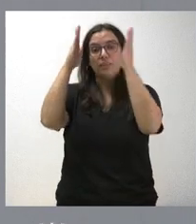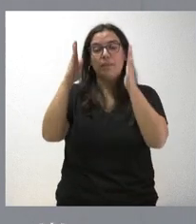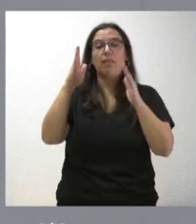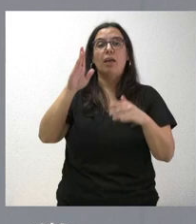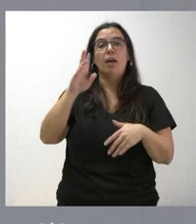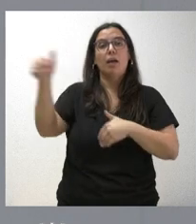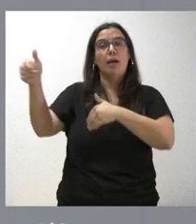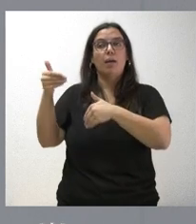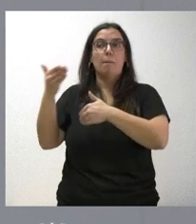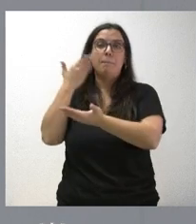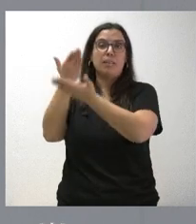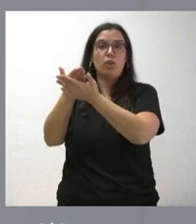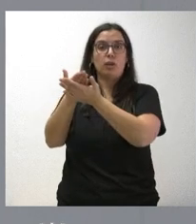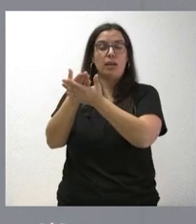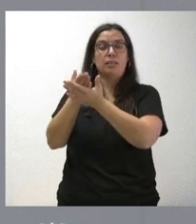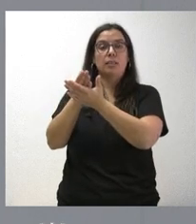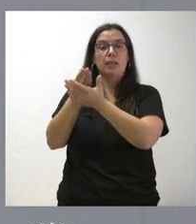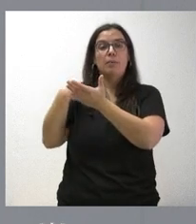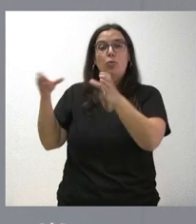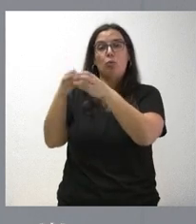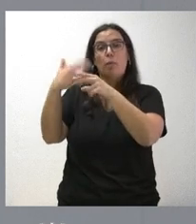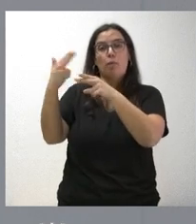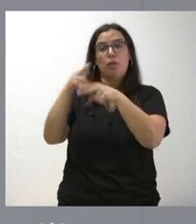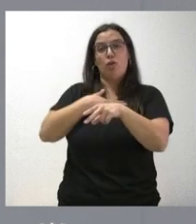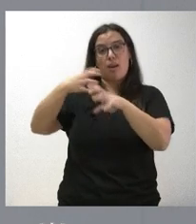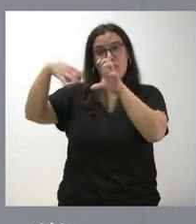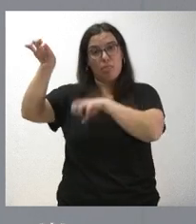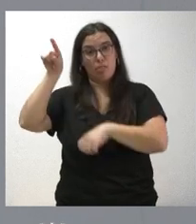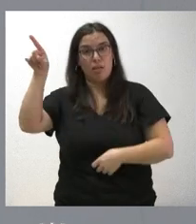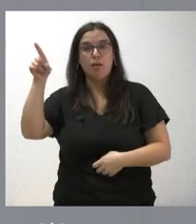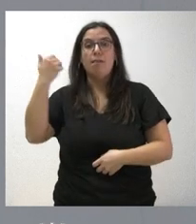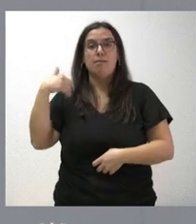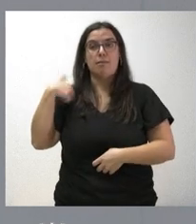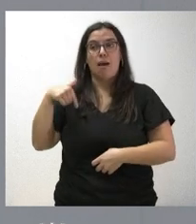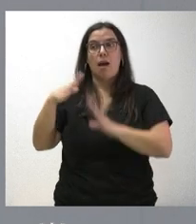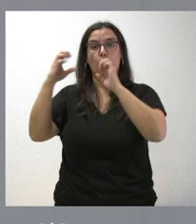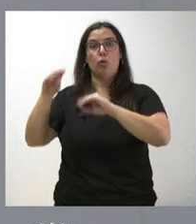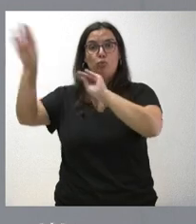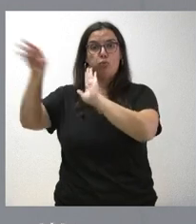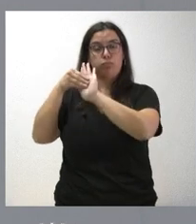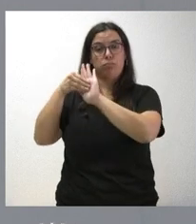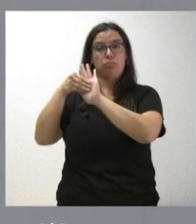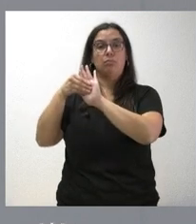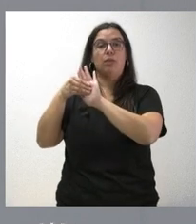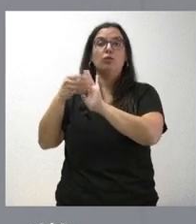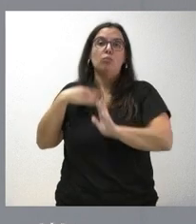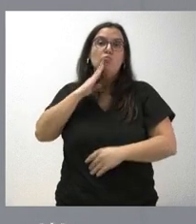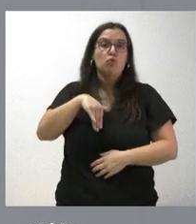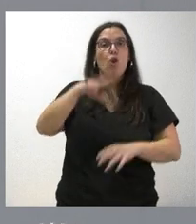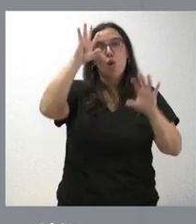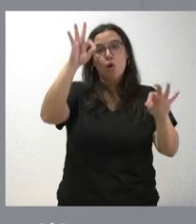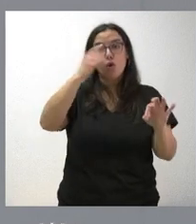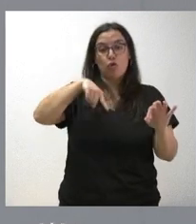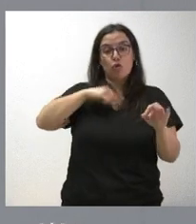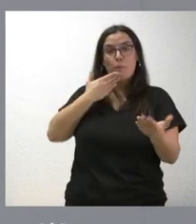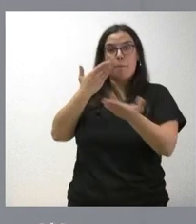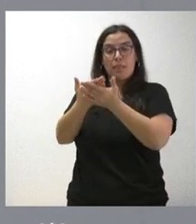las demandas de los partidos separatistas que han sido ya incorporadas en sos acuerdos y nos parecería muy oportuno que lógicamente las nuestras